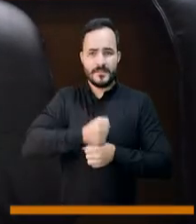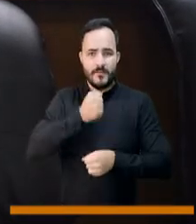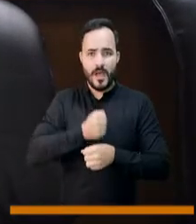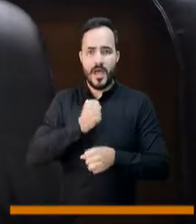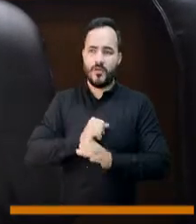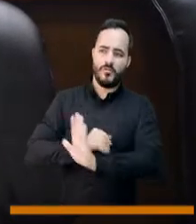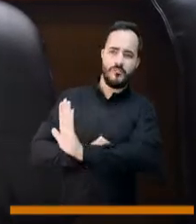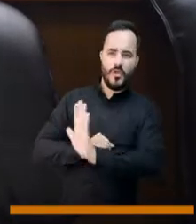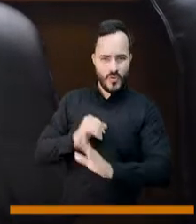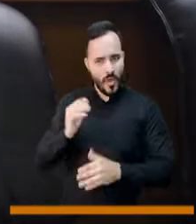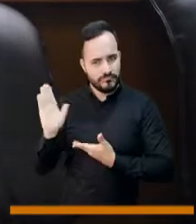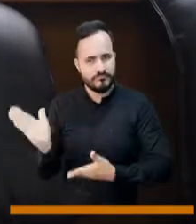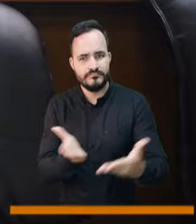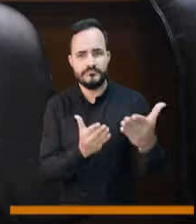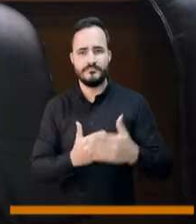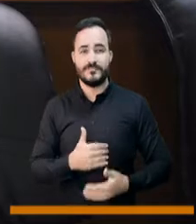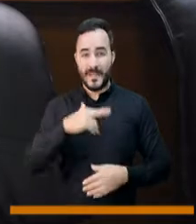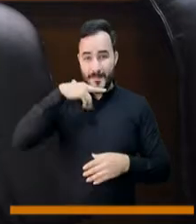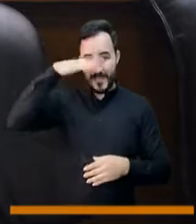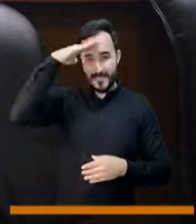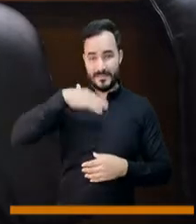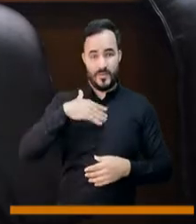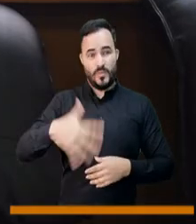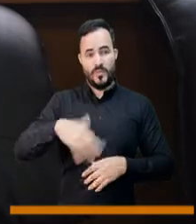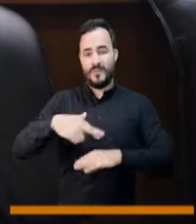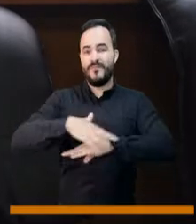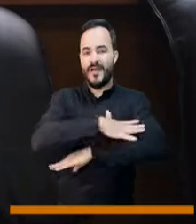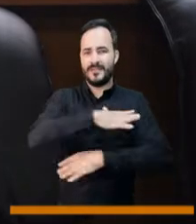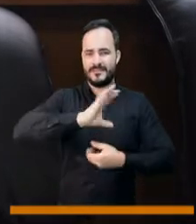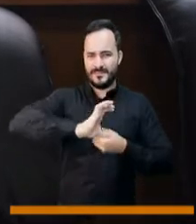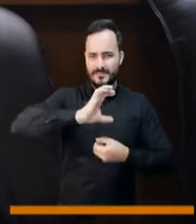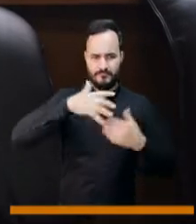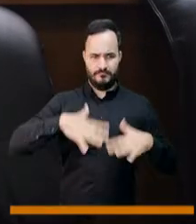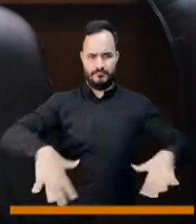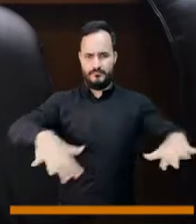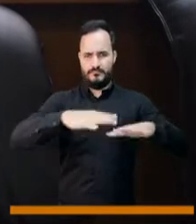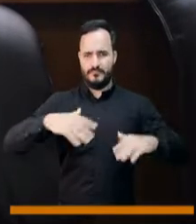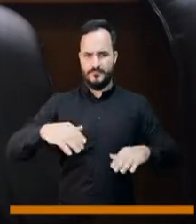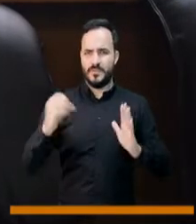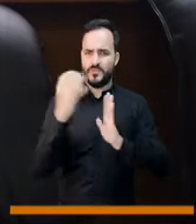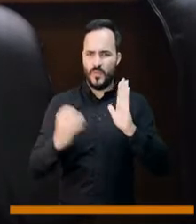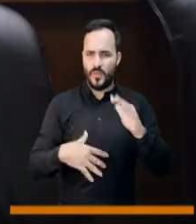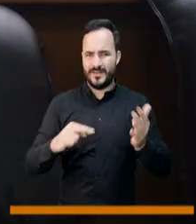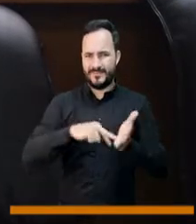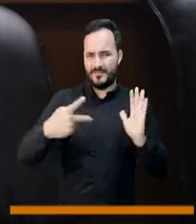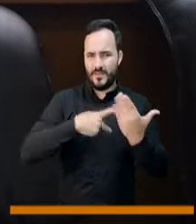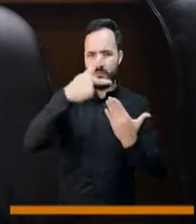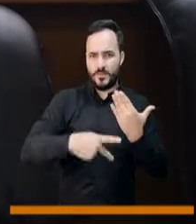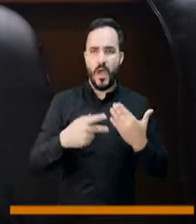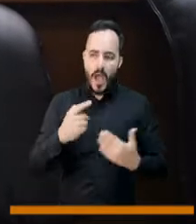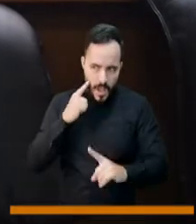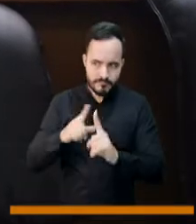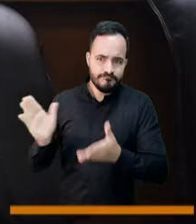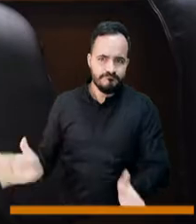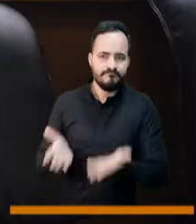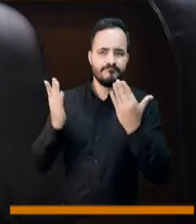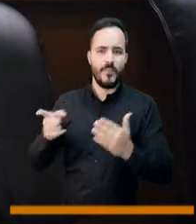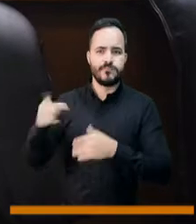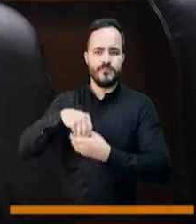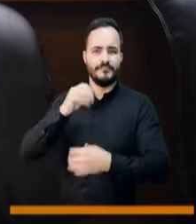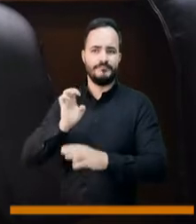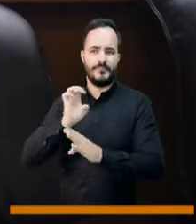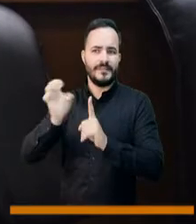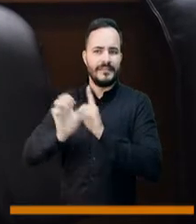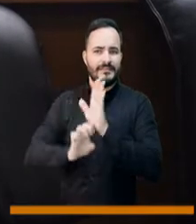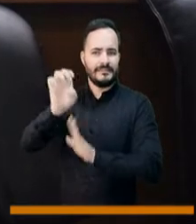jóvenes de Medellín. Medellín Valle del Software como un mecanismo que propicie y fomente las industrias